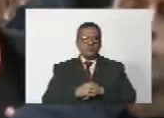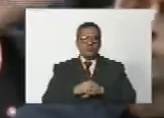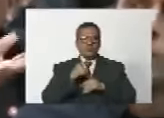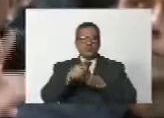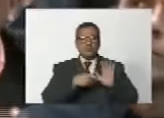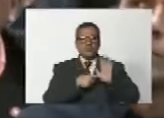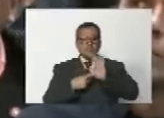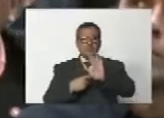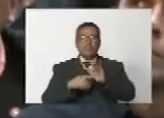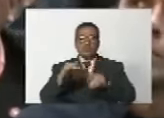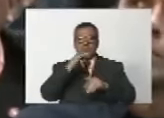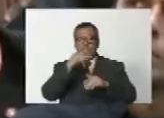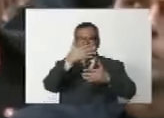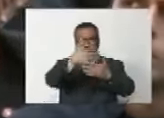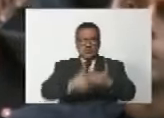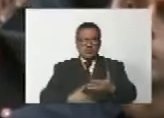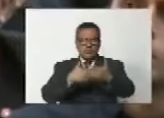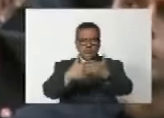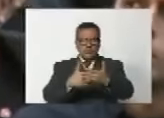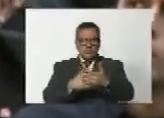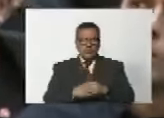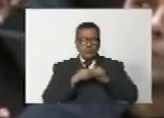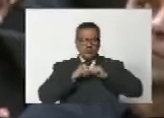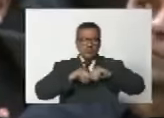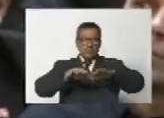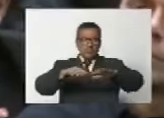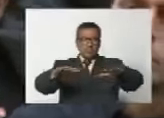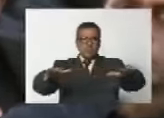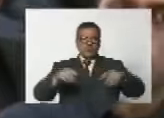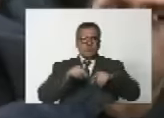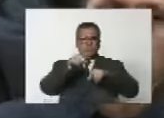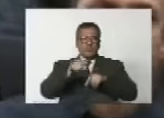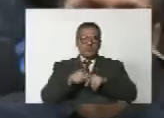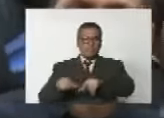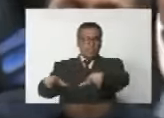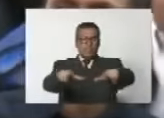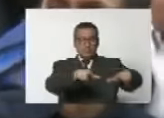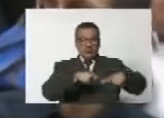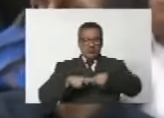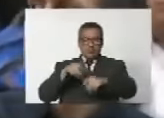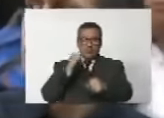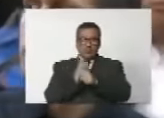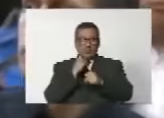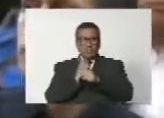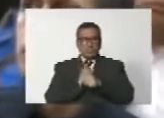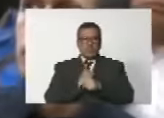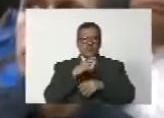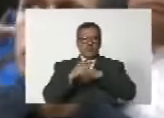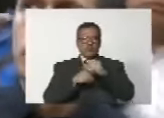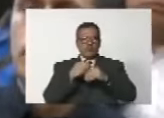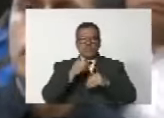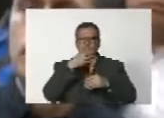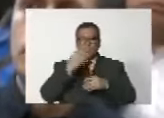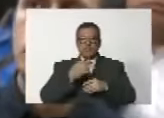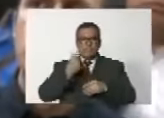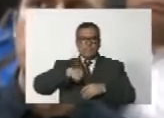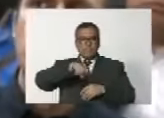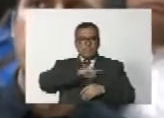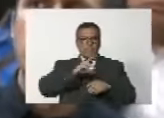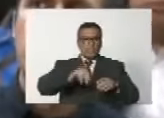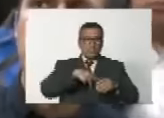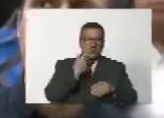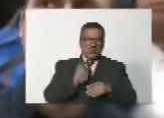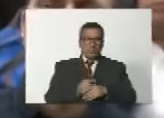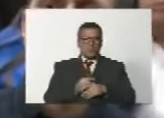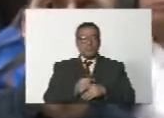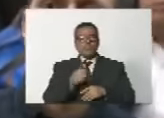nos presenta el informe correspondiente sobre la extensión de estas áreas operacionales. En condiciones favorables, nosotros podríamos estar